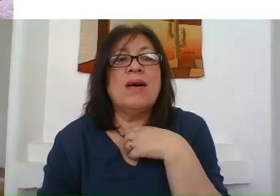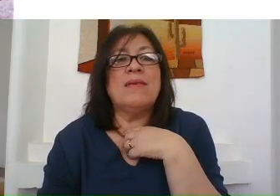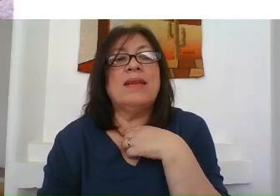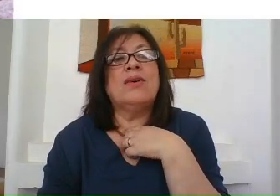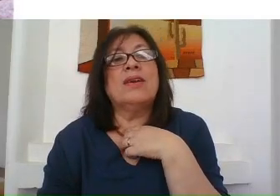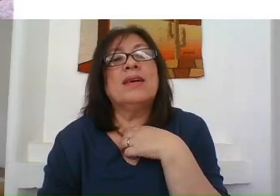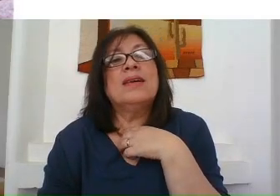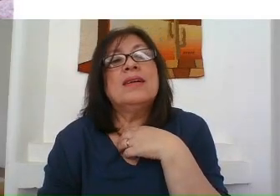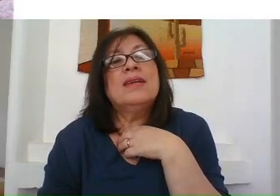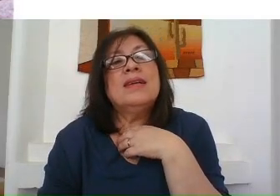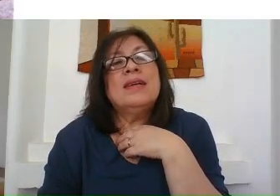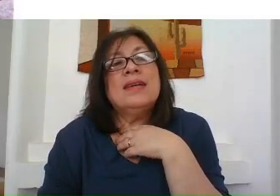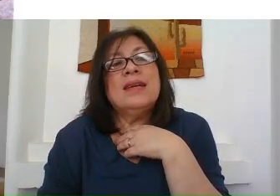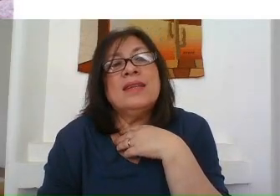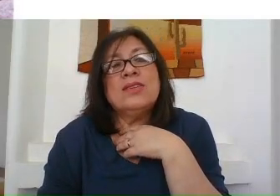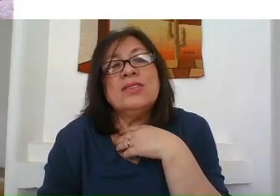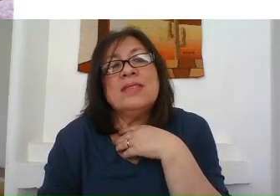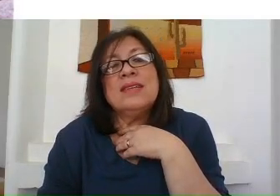Ya lo vamos a ver ahora.